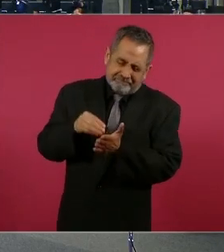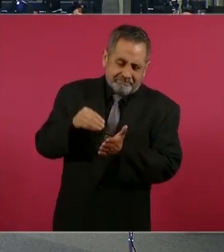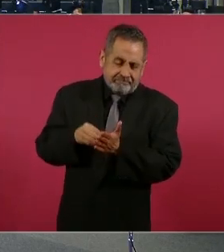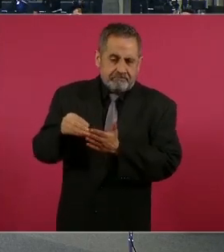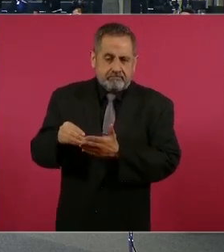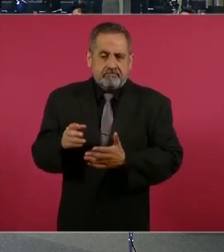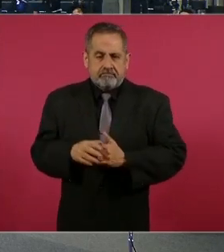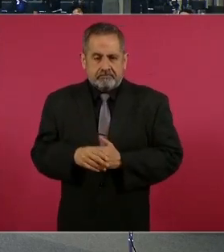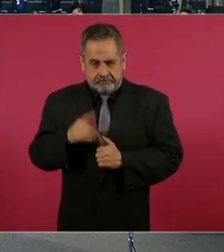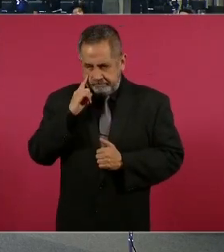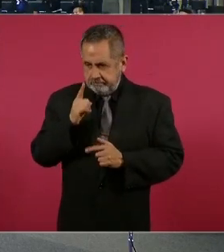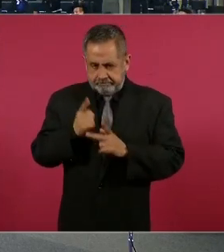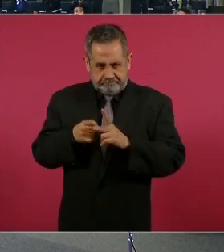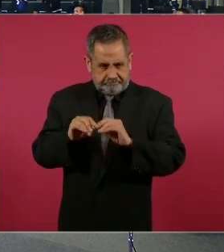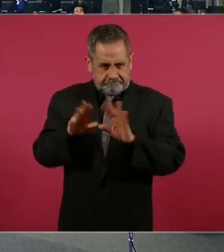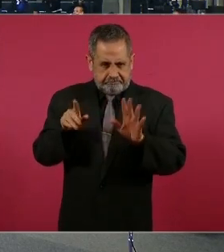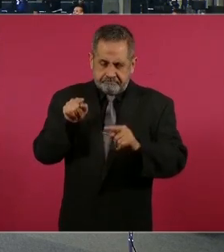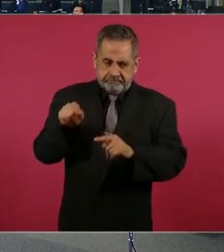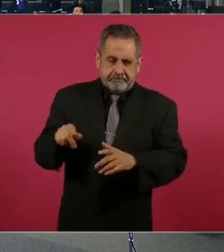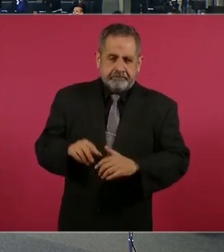en términos nominales,